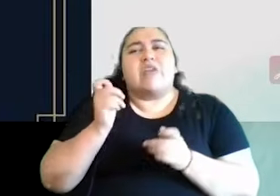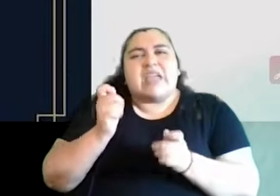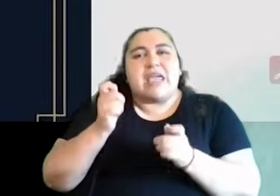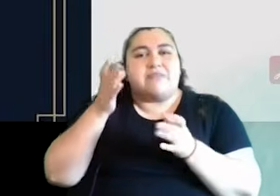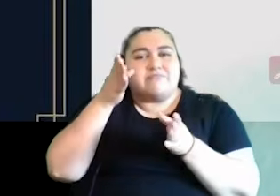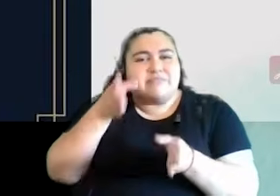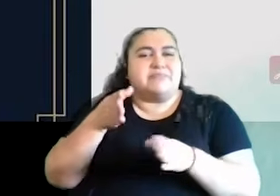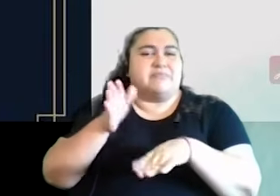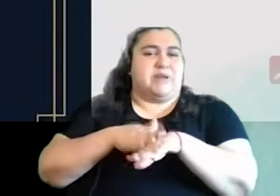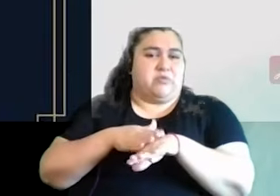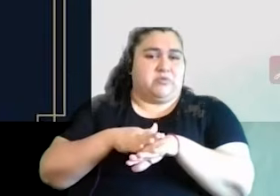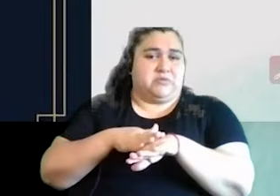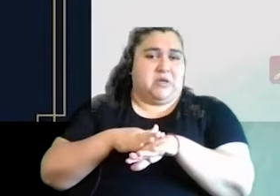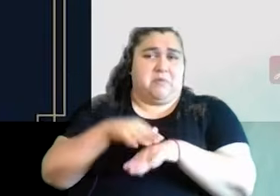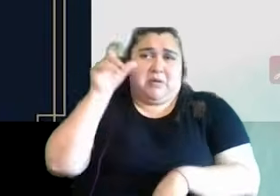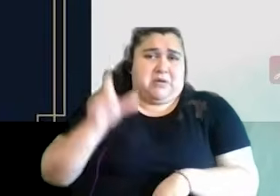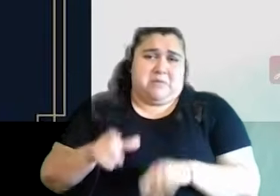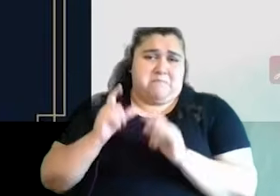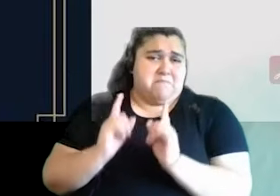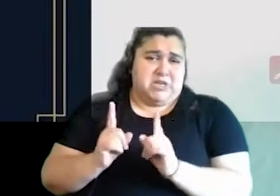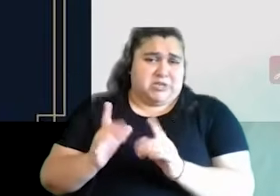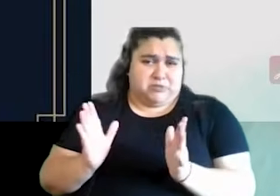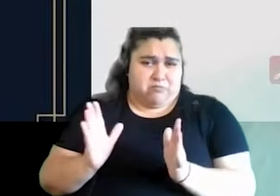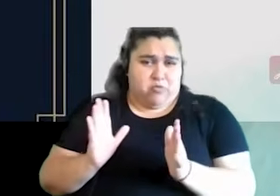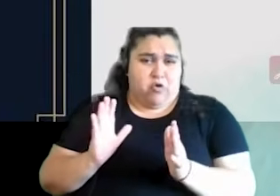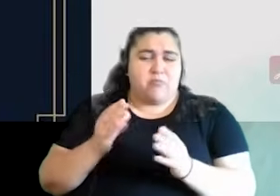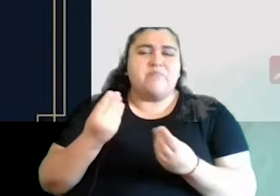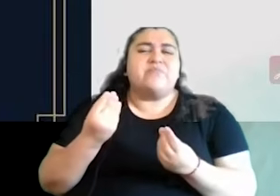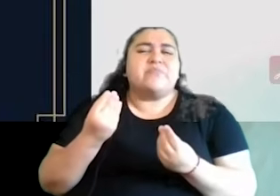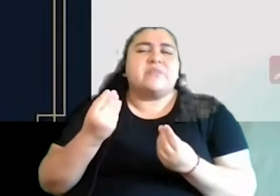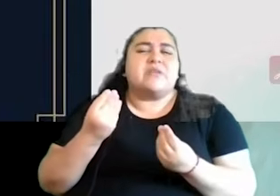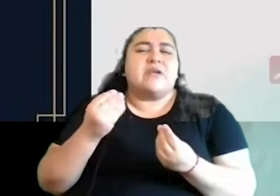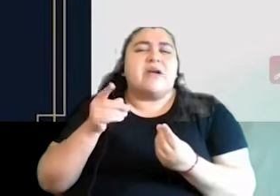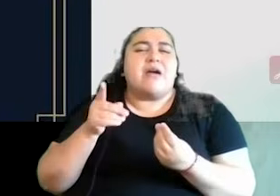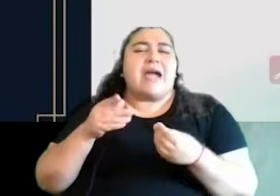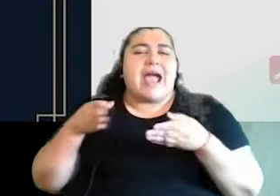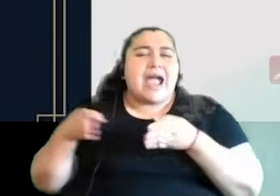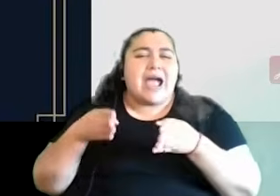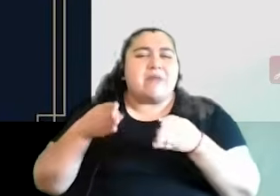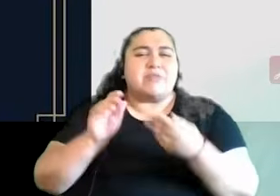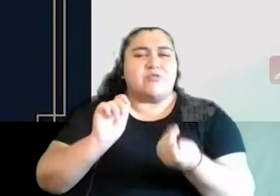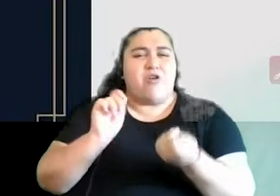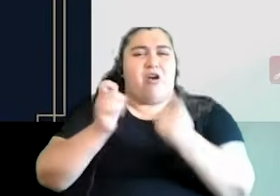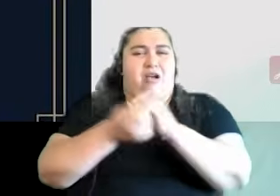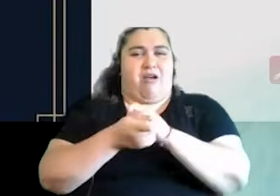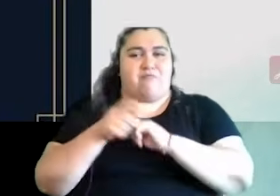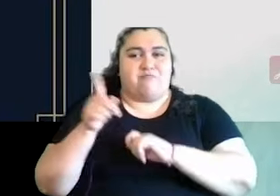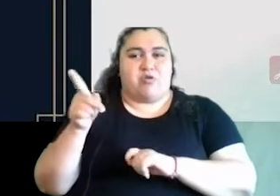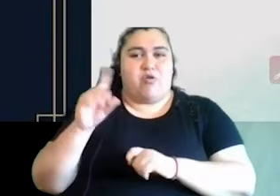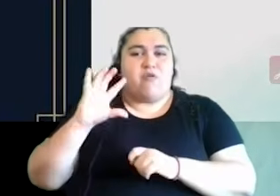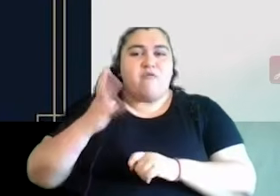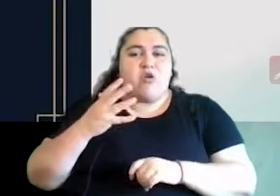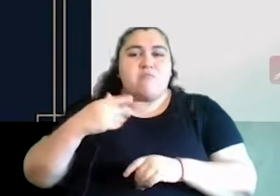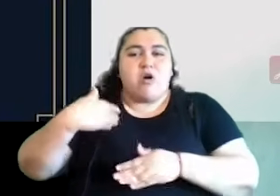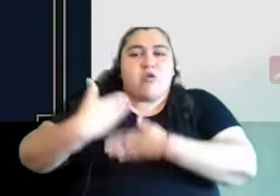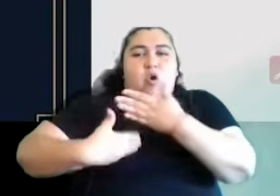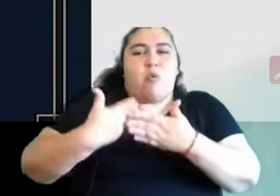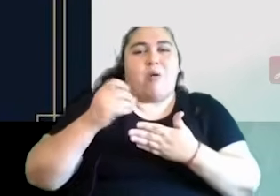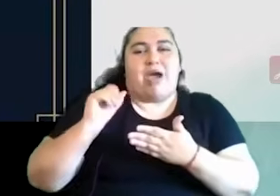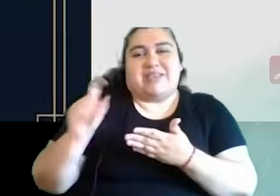cambia es el mecanismo en que el contribuyente va a presentar o a cumplir con sus obligaciones en materia de este tributo.